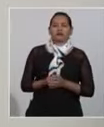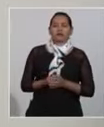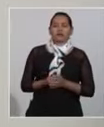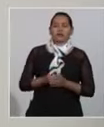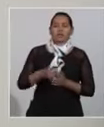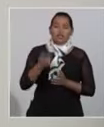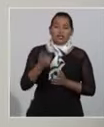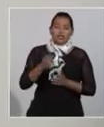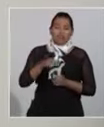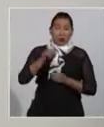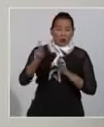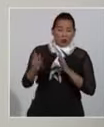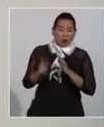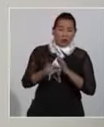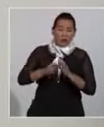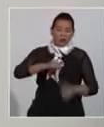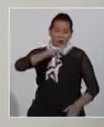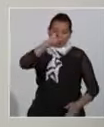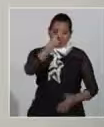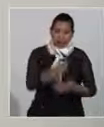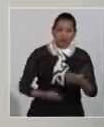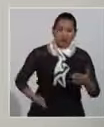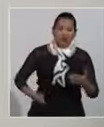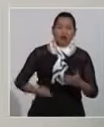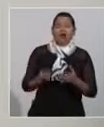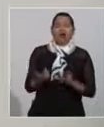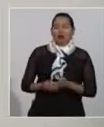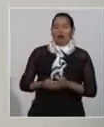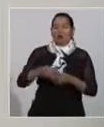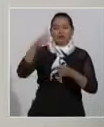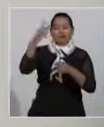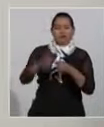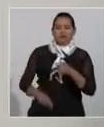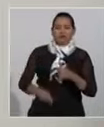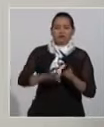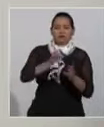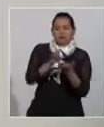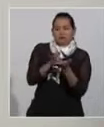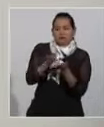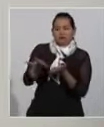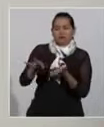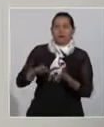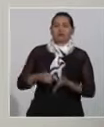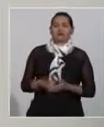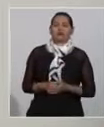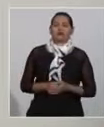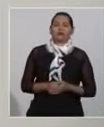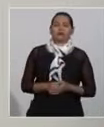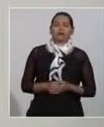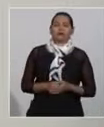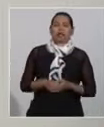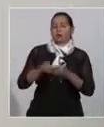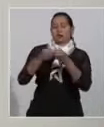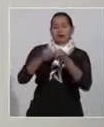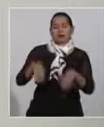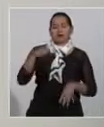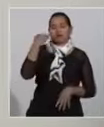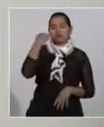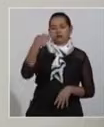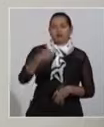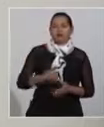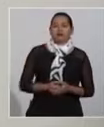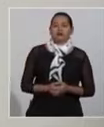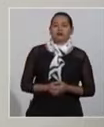en esa fase y perderá el tiempo restante del bloque donde se encuentre. Recibimos esta